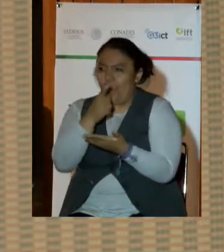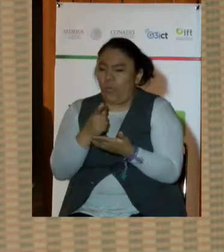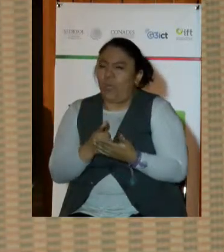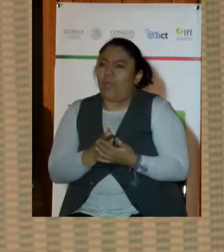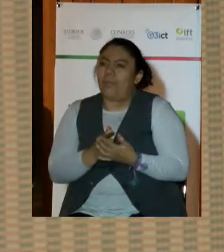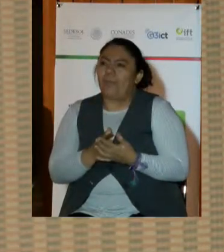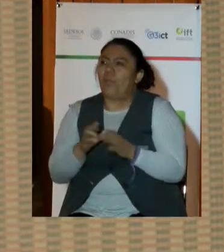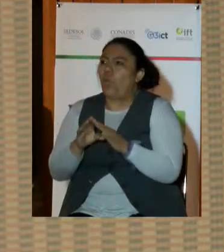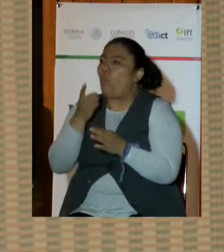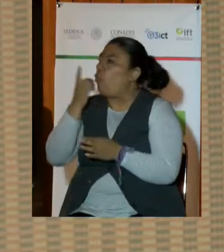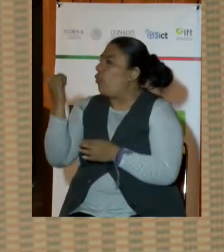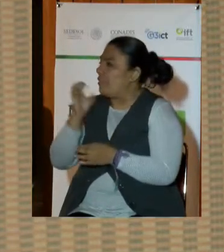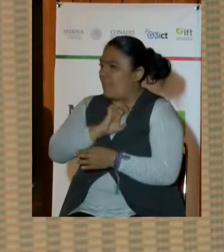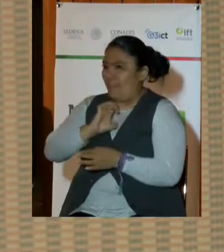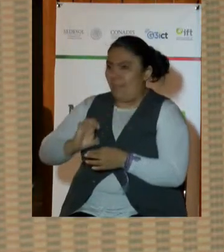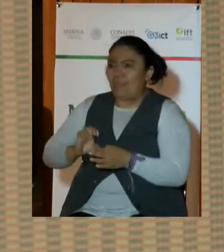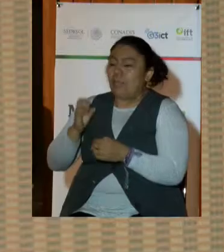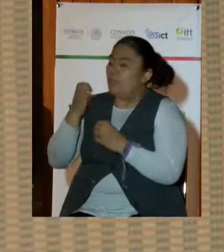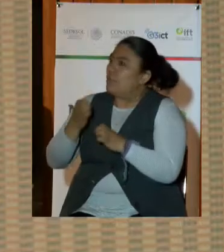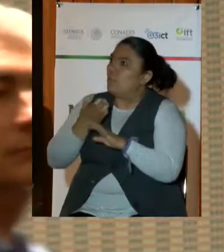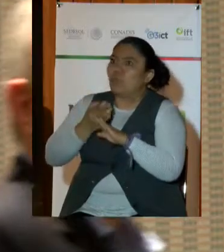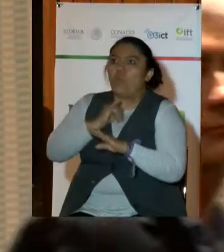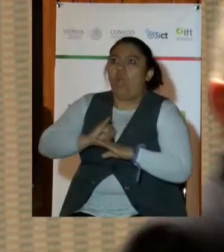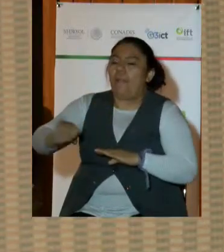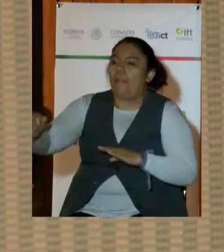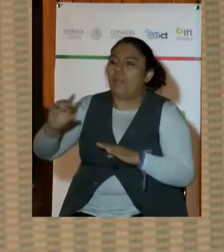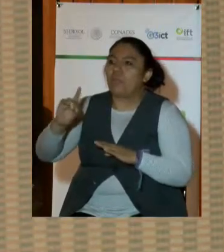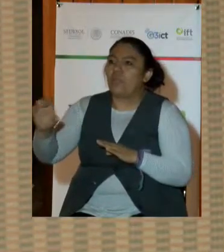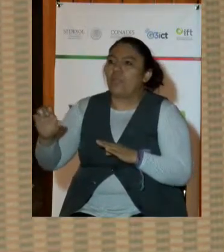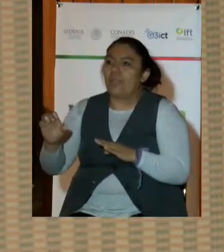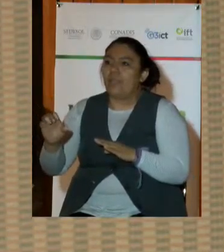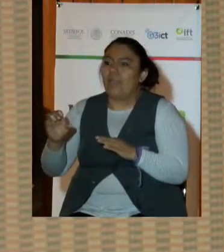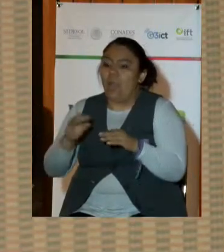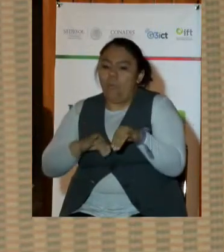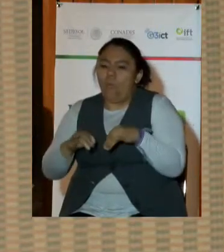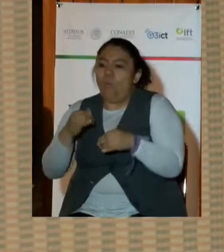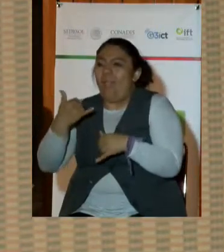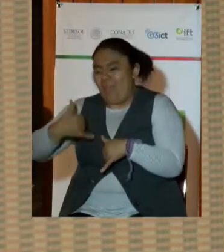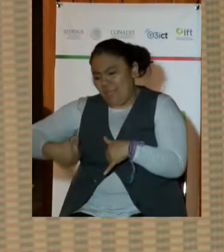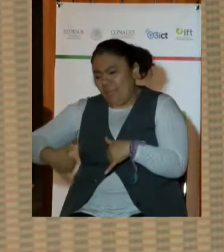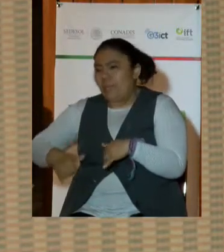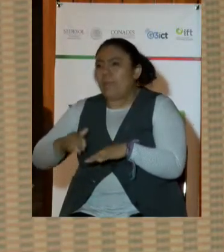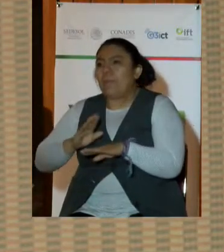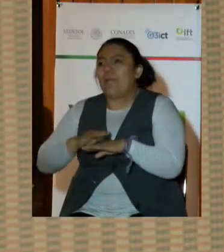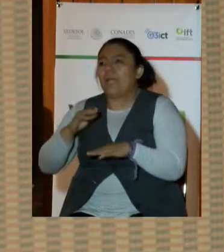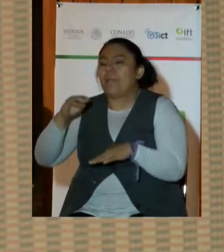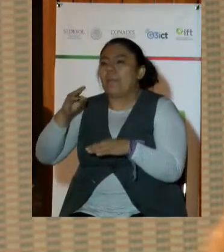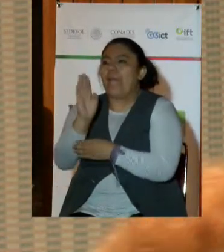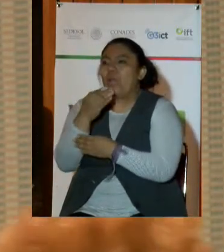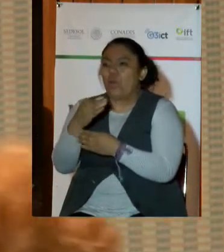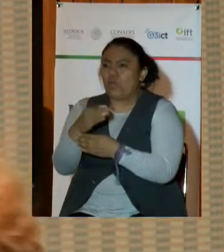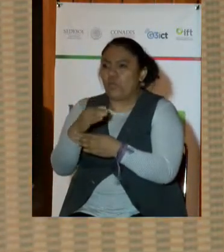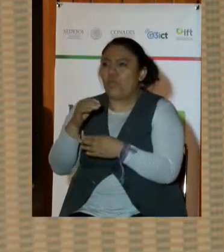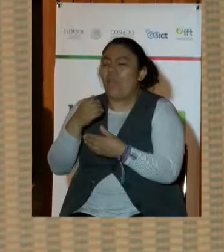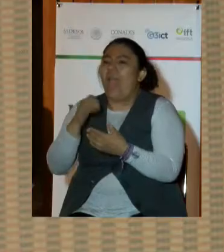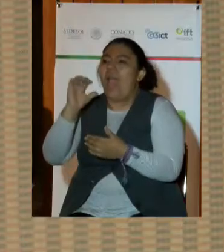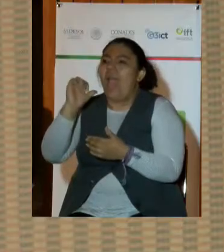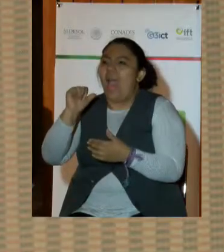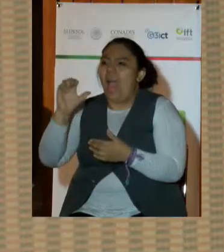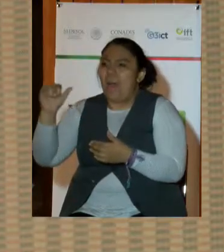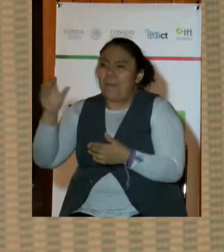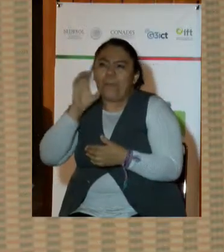tú les llamas para que ellos pidan una pizza de una persona que no puede hablar, ¿no? Entonces ellos están preparados para entender